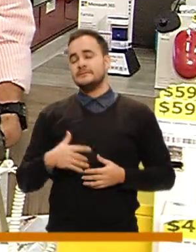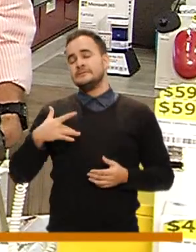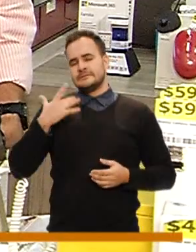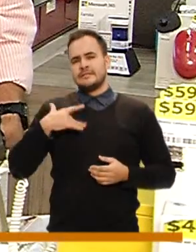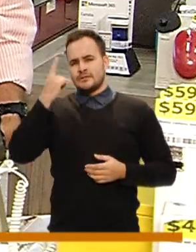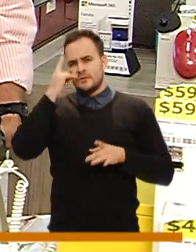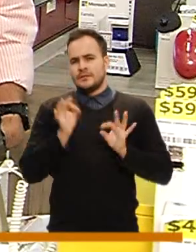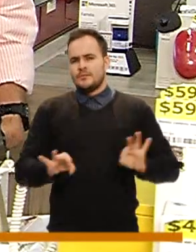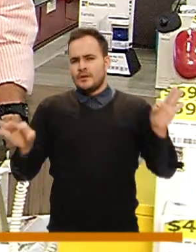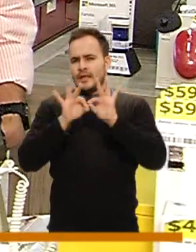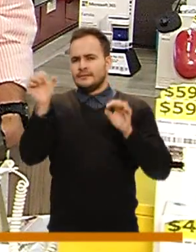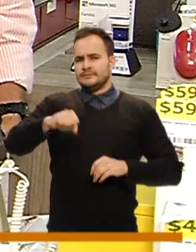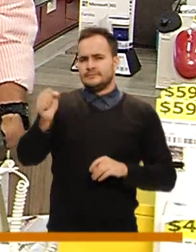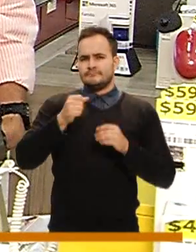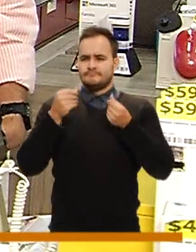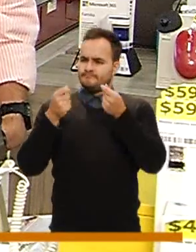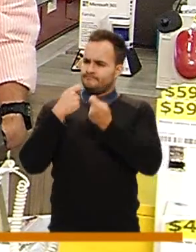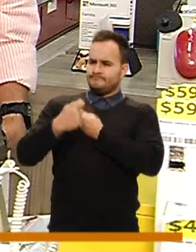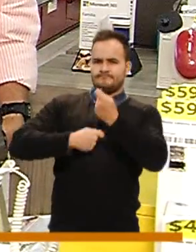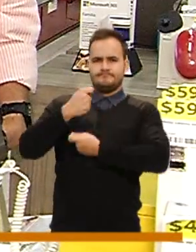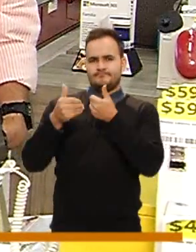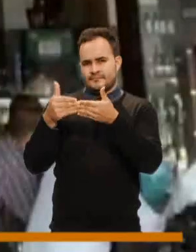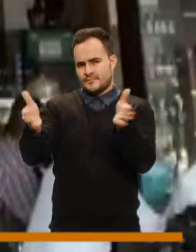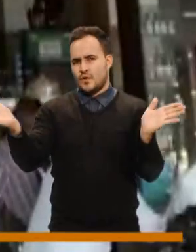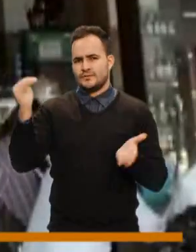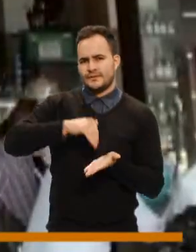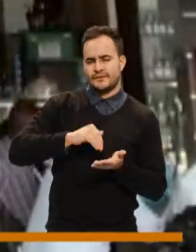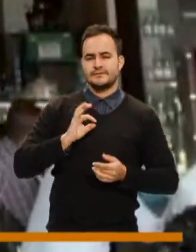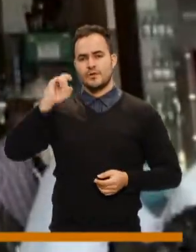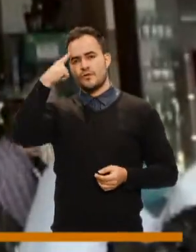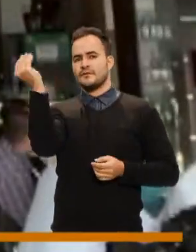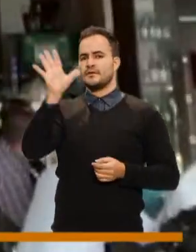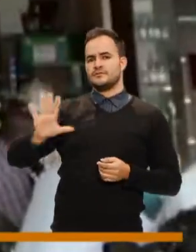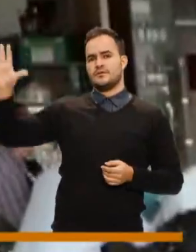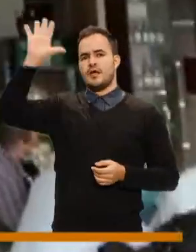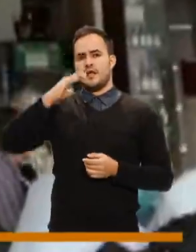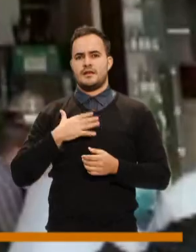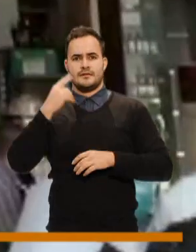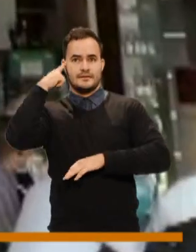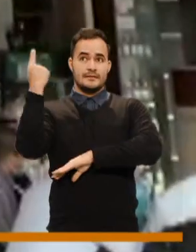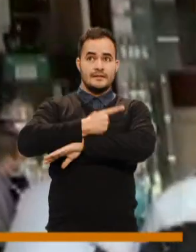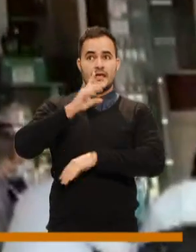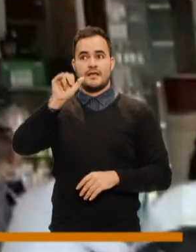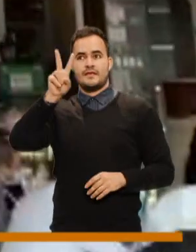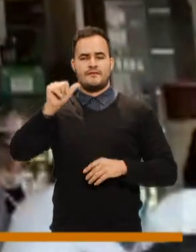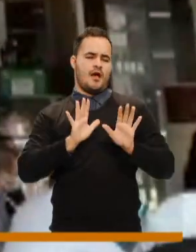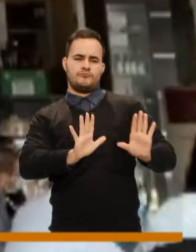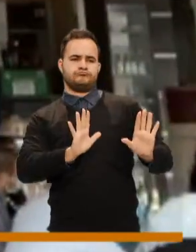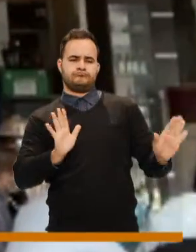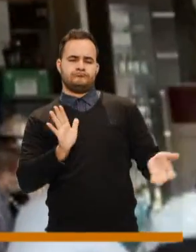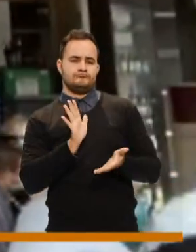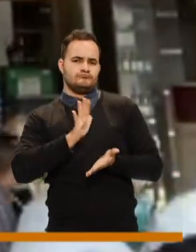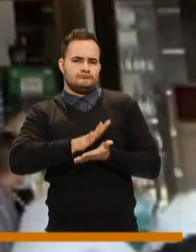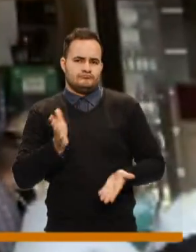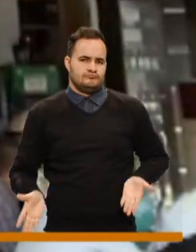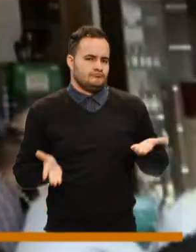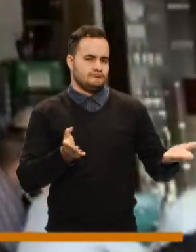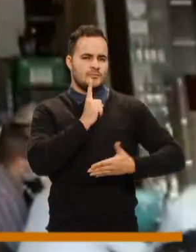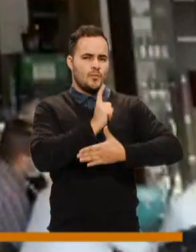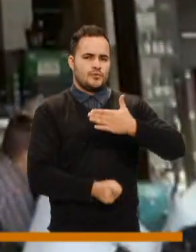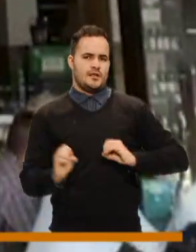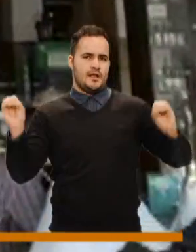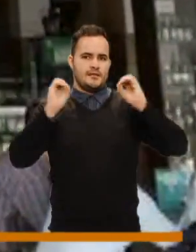ocasión? Y es muy importante porque necesitamos reactivar la economía. El gobierno deja de percibir ese día